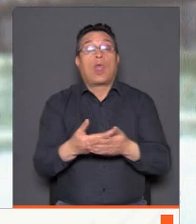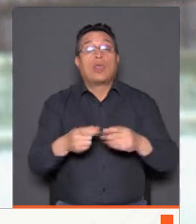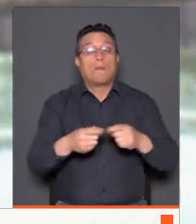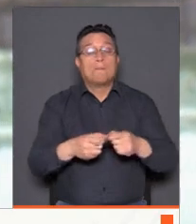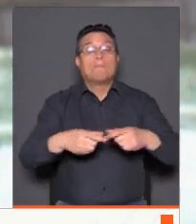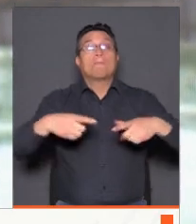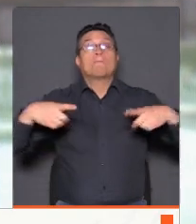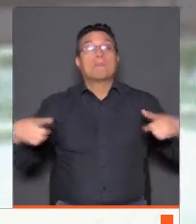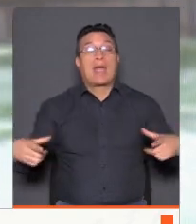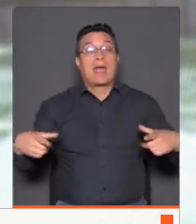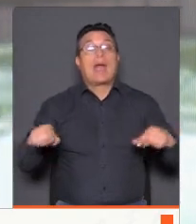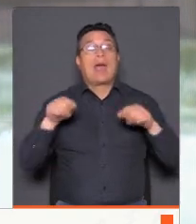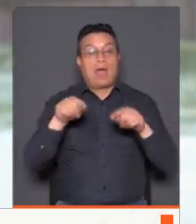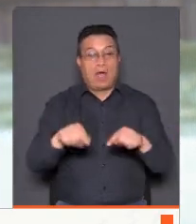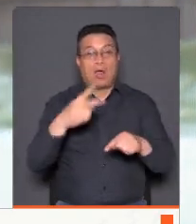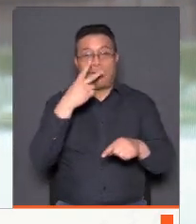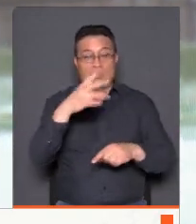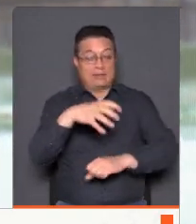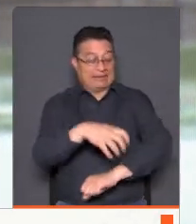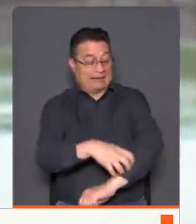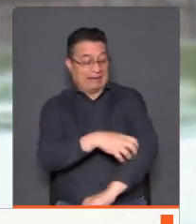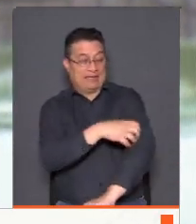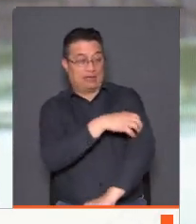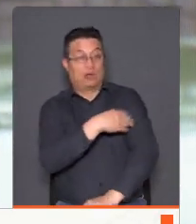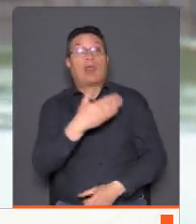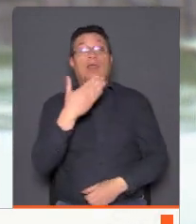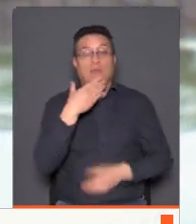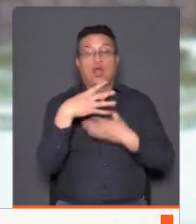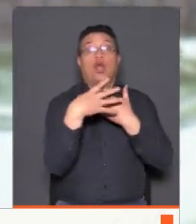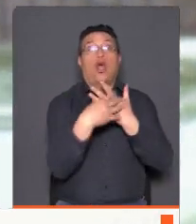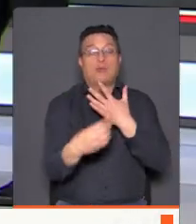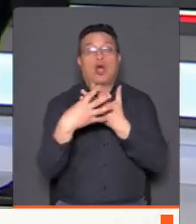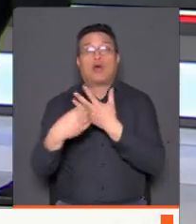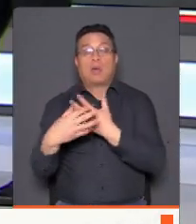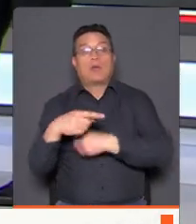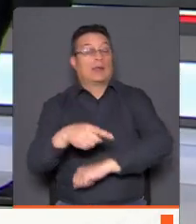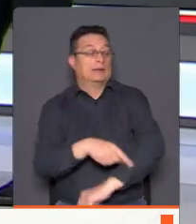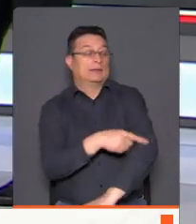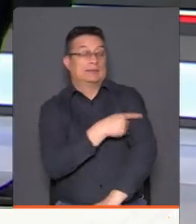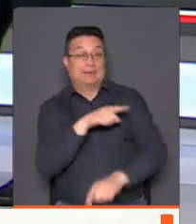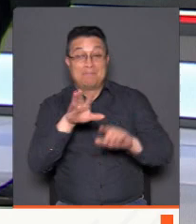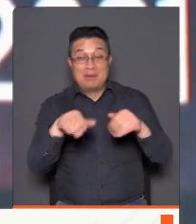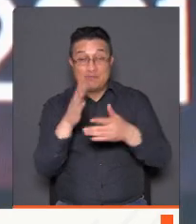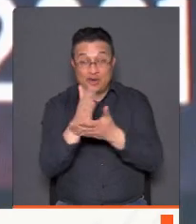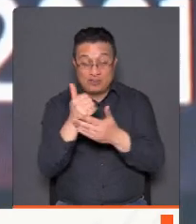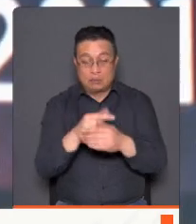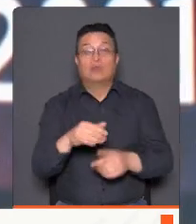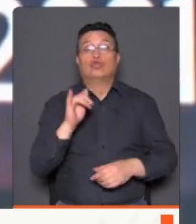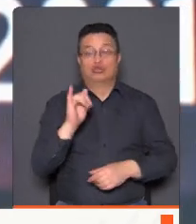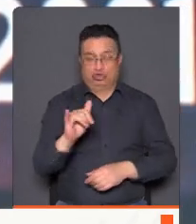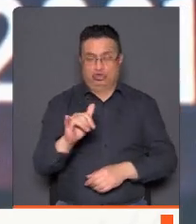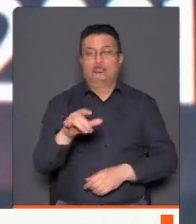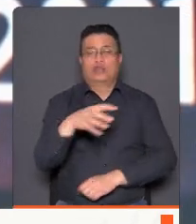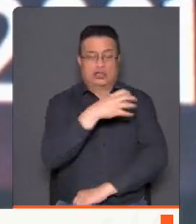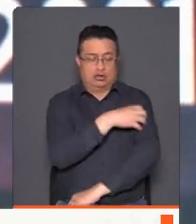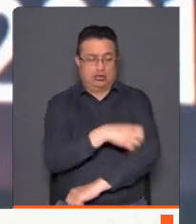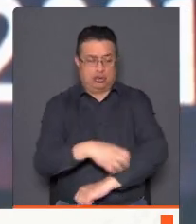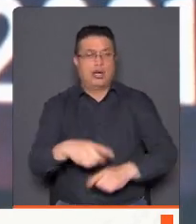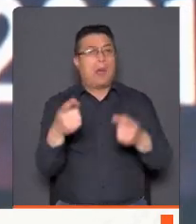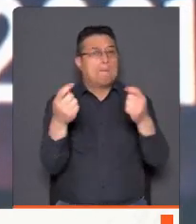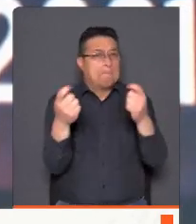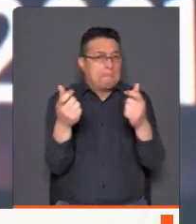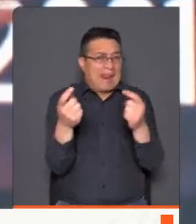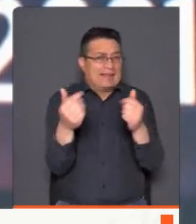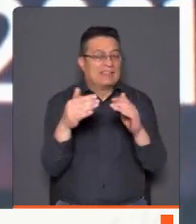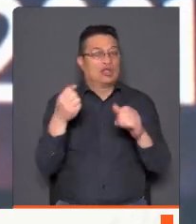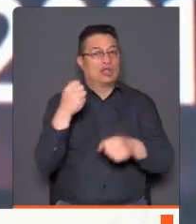también, para quienes nos ven en región, ¿cuándo esto mismo se va replicando en regiones? En regiones se está haciendo algo muy similar. ¿Ya? Evidentemente